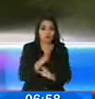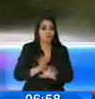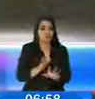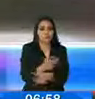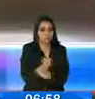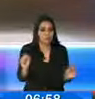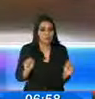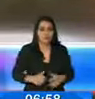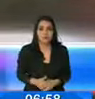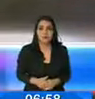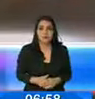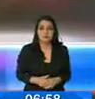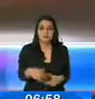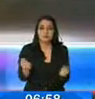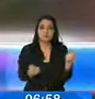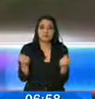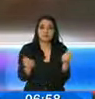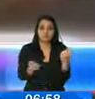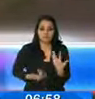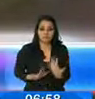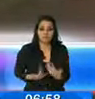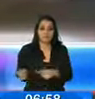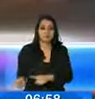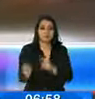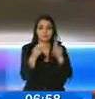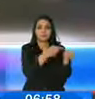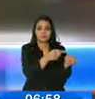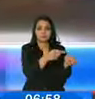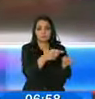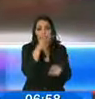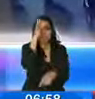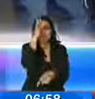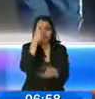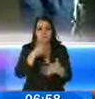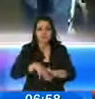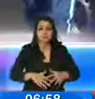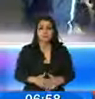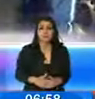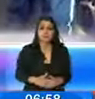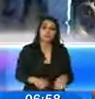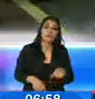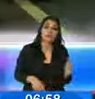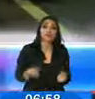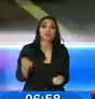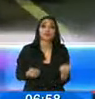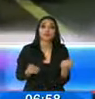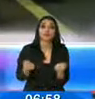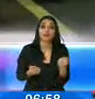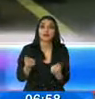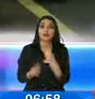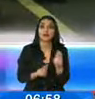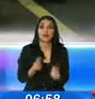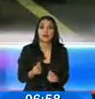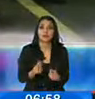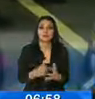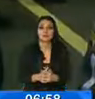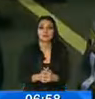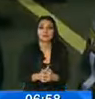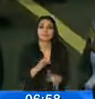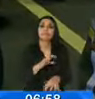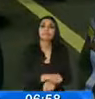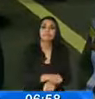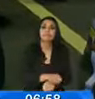vehículo. El conductor de la cabina incendiada fue trasladado a una casa de salud, mientras que el otro conductor se queda momentáneamente